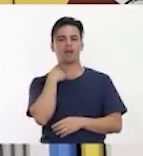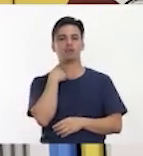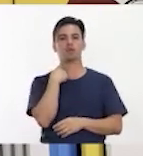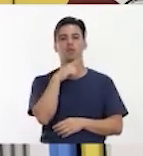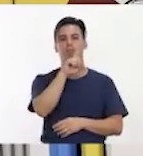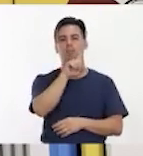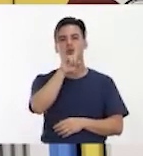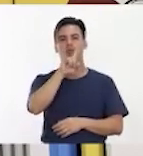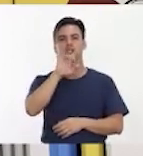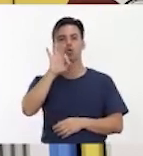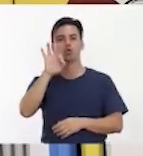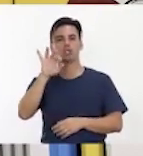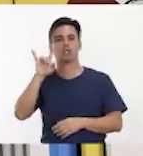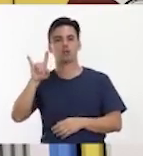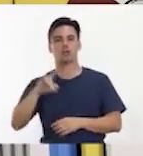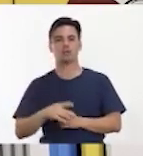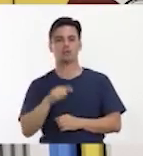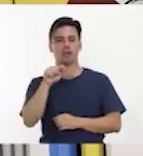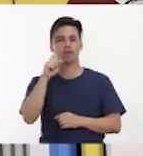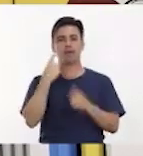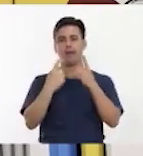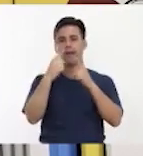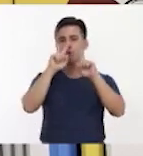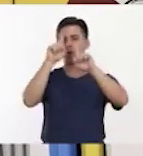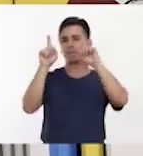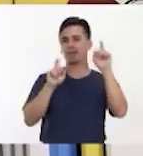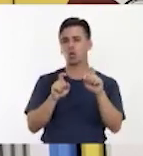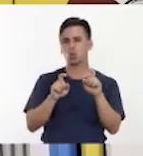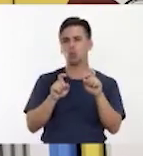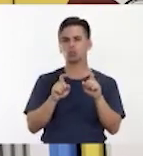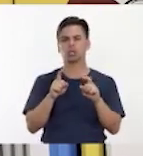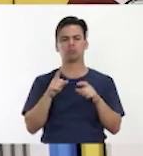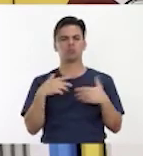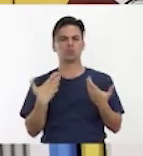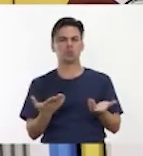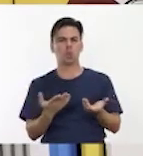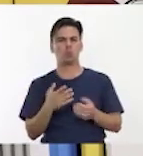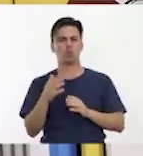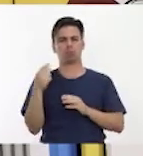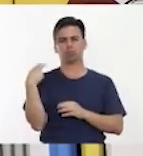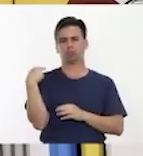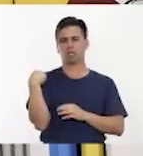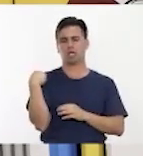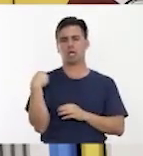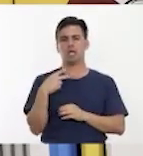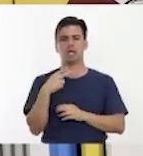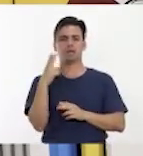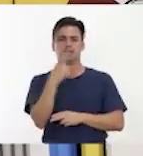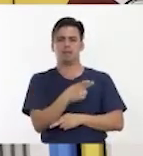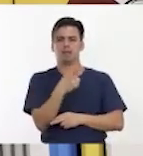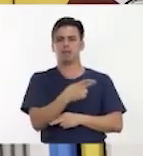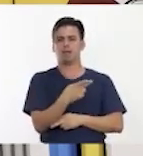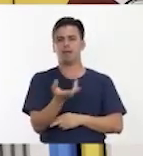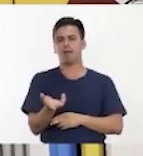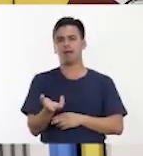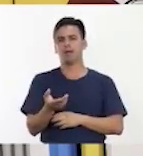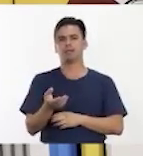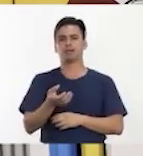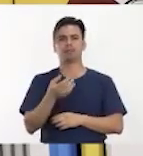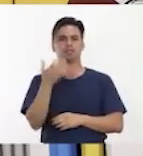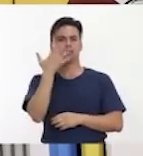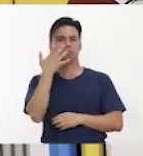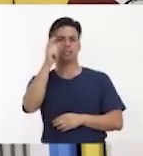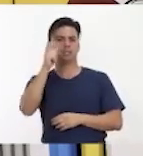Allí encontrarán preguntas que van dirigidas a la actuación de nuestros dirigentes, del papel de